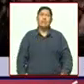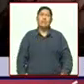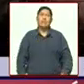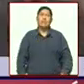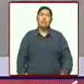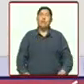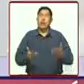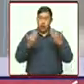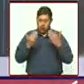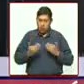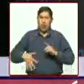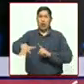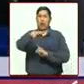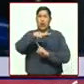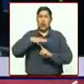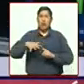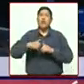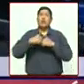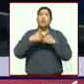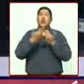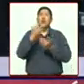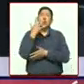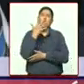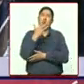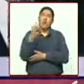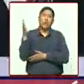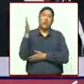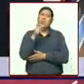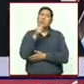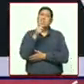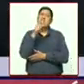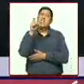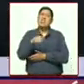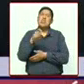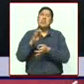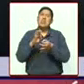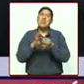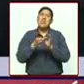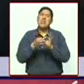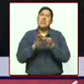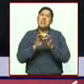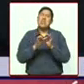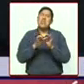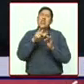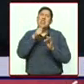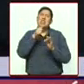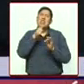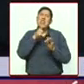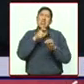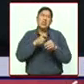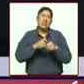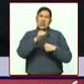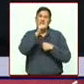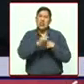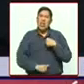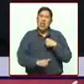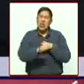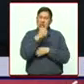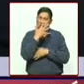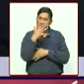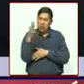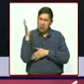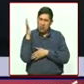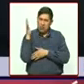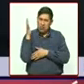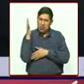Y en esta coyuntura de daño al medio ambiente, ¿quiénes deben resolver los actos de quienes atentan contra la flora y